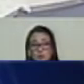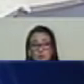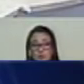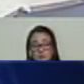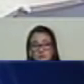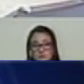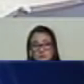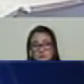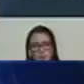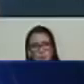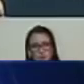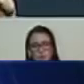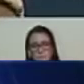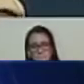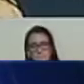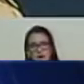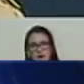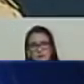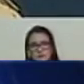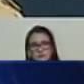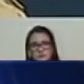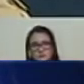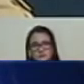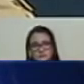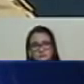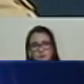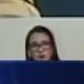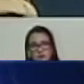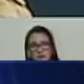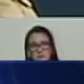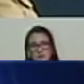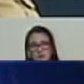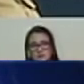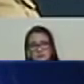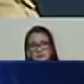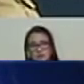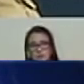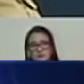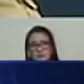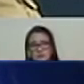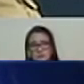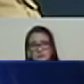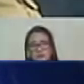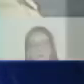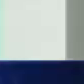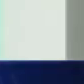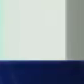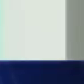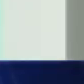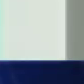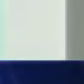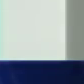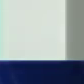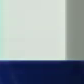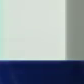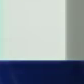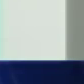decir que ganamos en los 23 estados de Venezuela y en Caracas. Y ganamos en